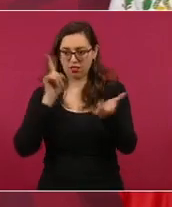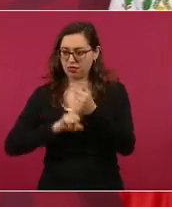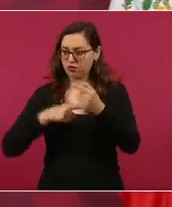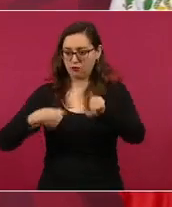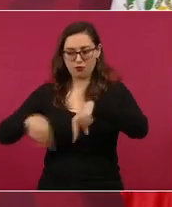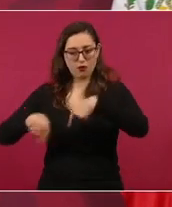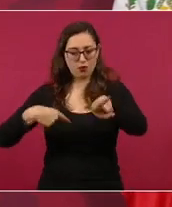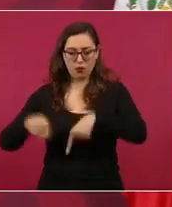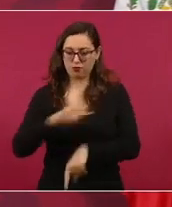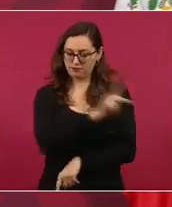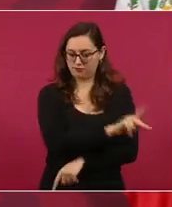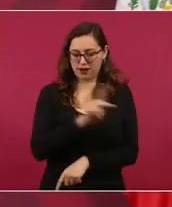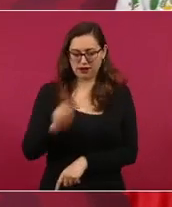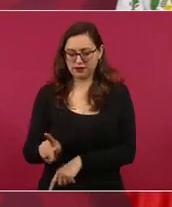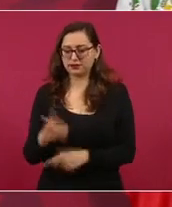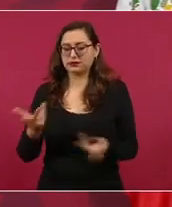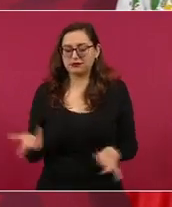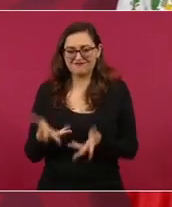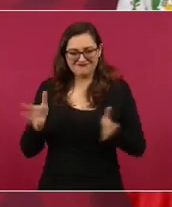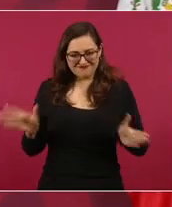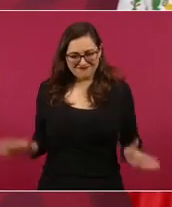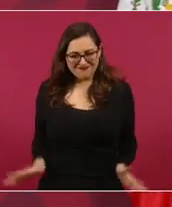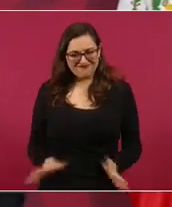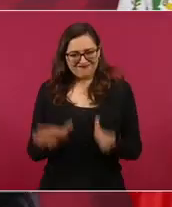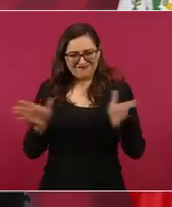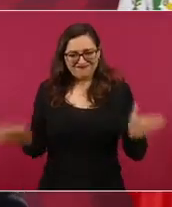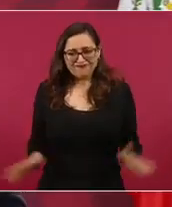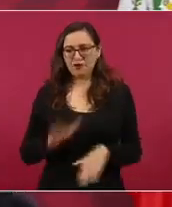fomentar el deporte